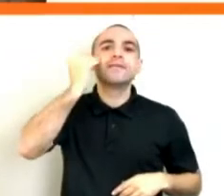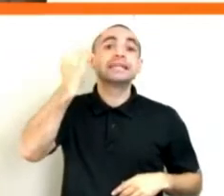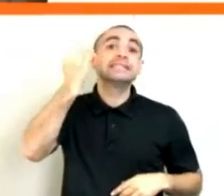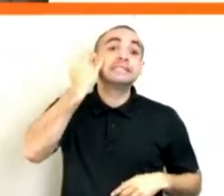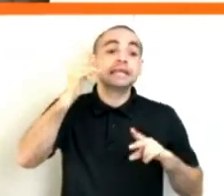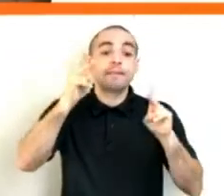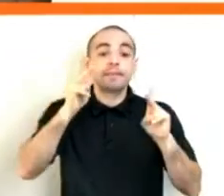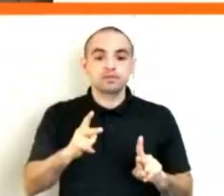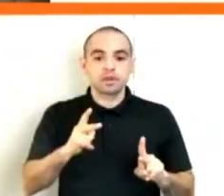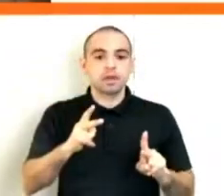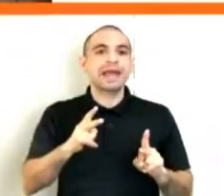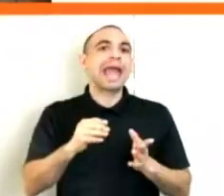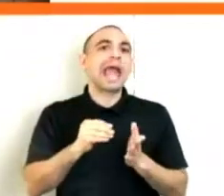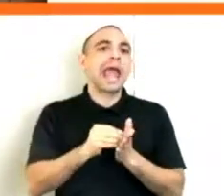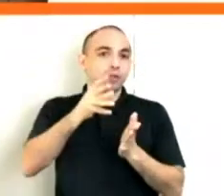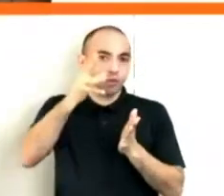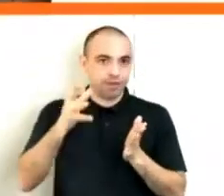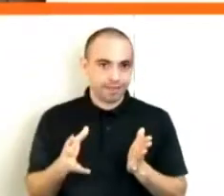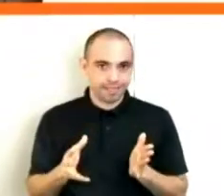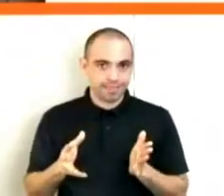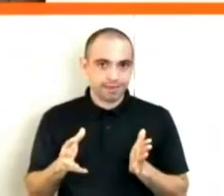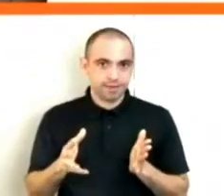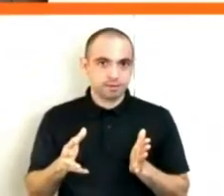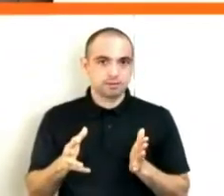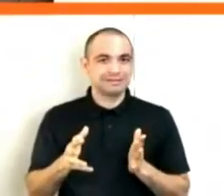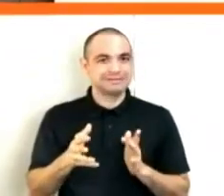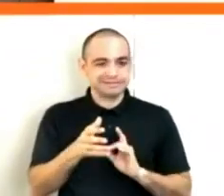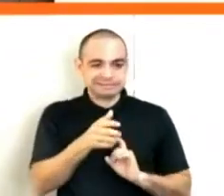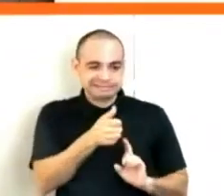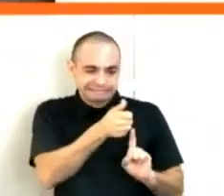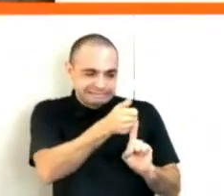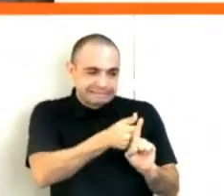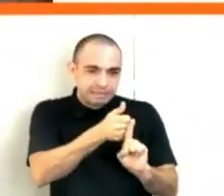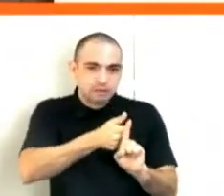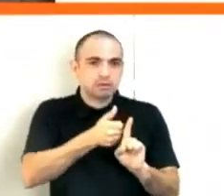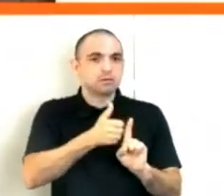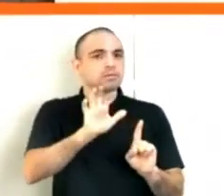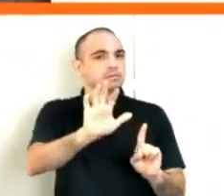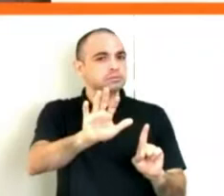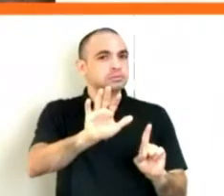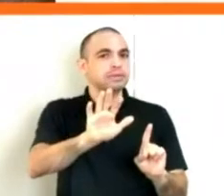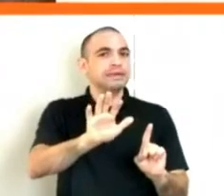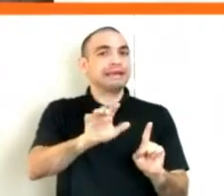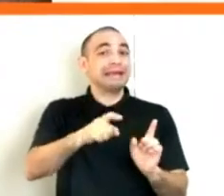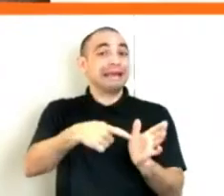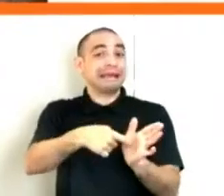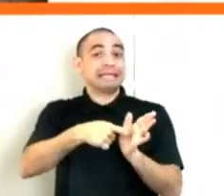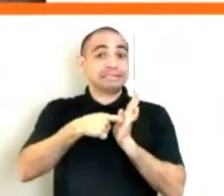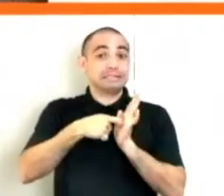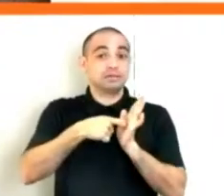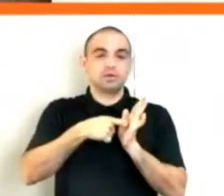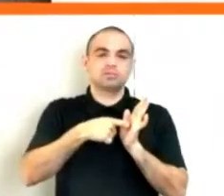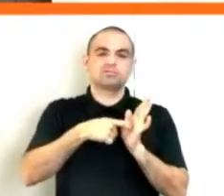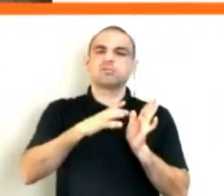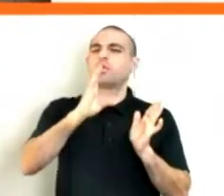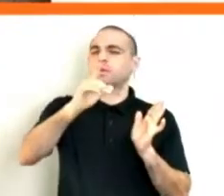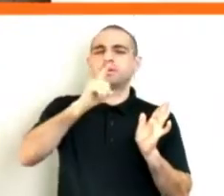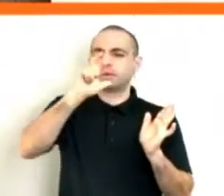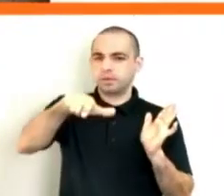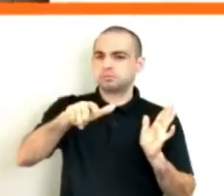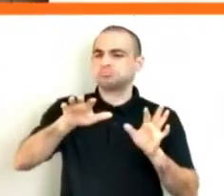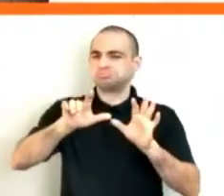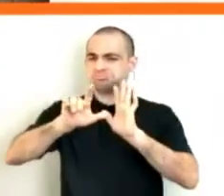estudiante, este tipo de casos se está trabajando con una programación porque este requisito no va a ser necesario y después yo lo voy a ir